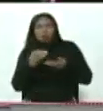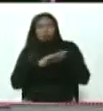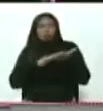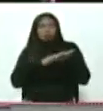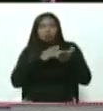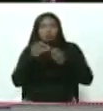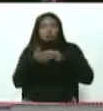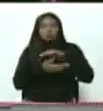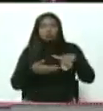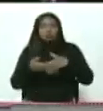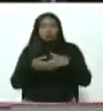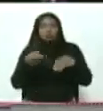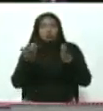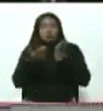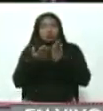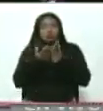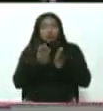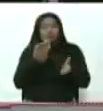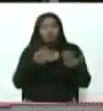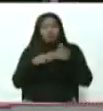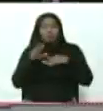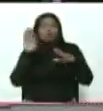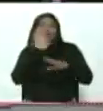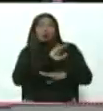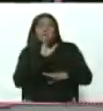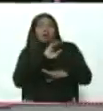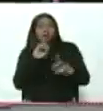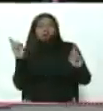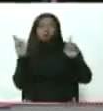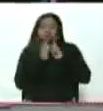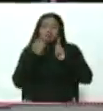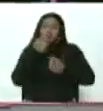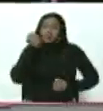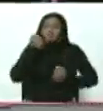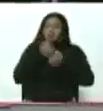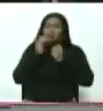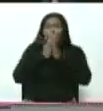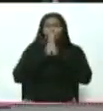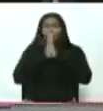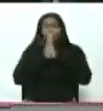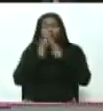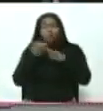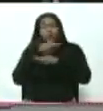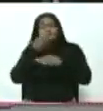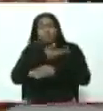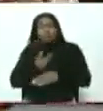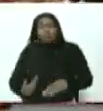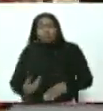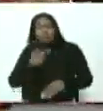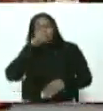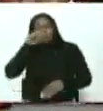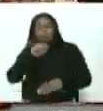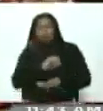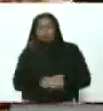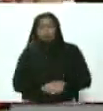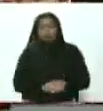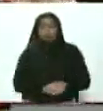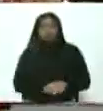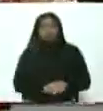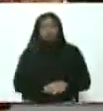ese problema de la escuela. Nos vamos para Caracas a pedir apoyo al gobierno de nuestro presidente Nicolás Maduro.